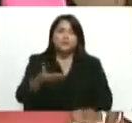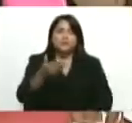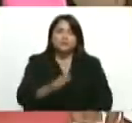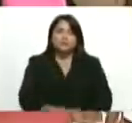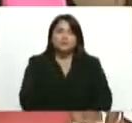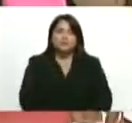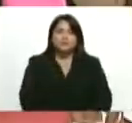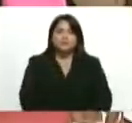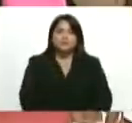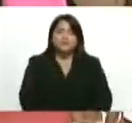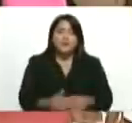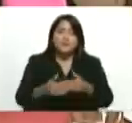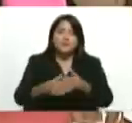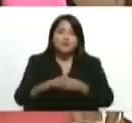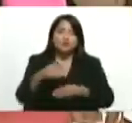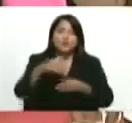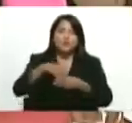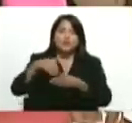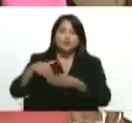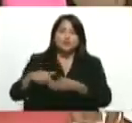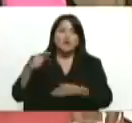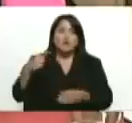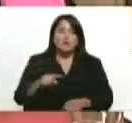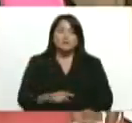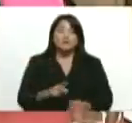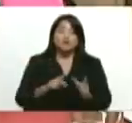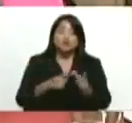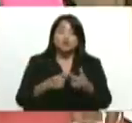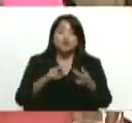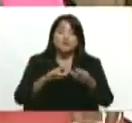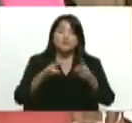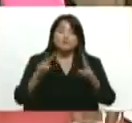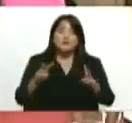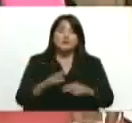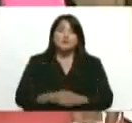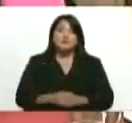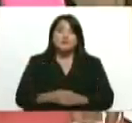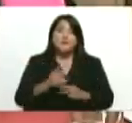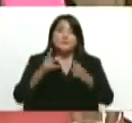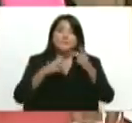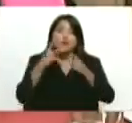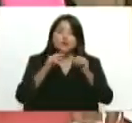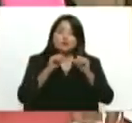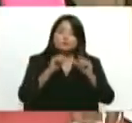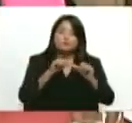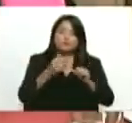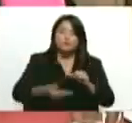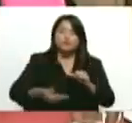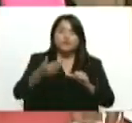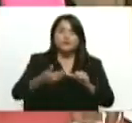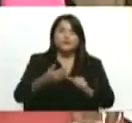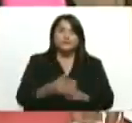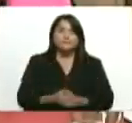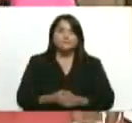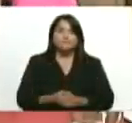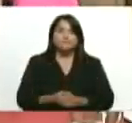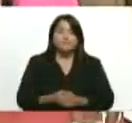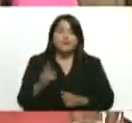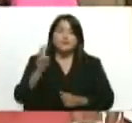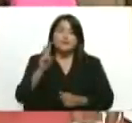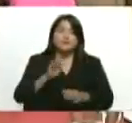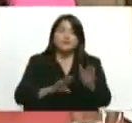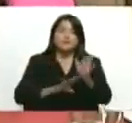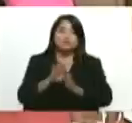procesos electorales, en los cuales la paz y la estabilidad política son fundamentales para el sano desarrollo de la